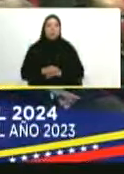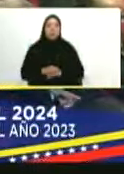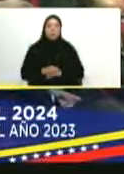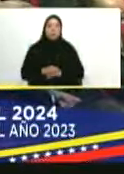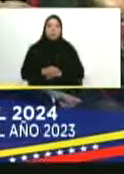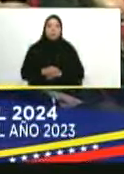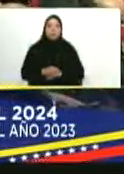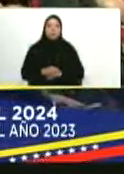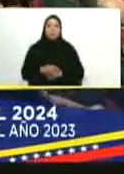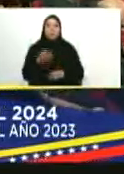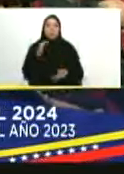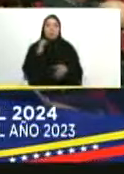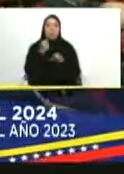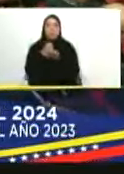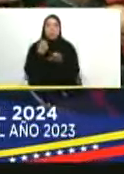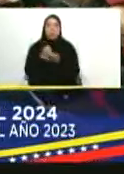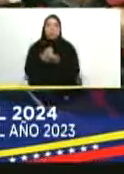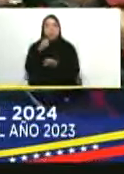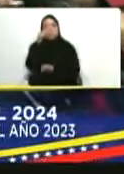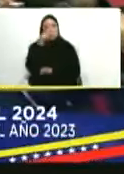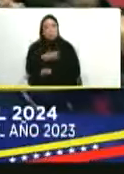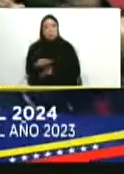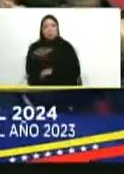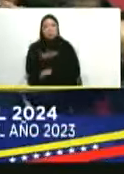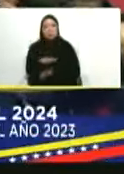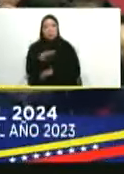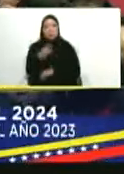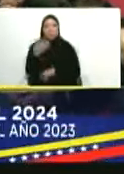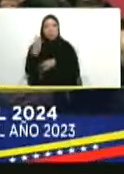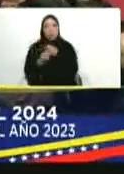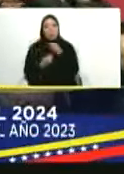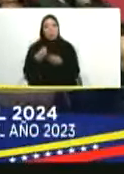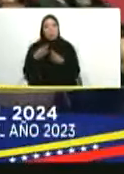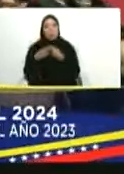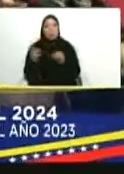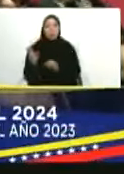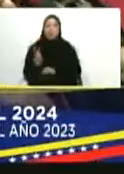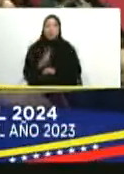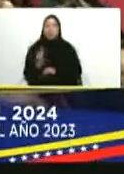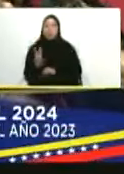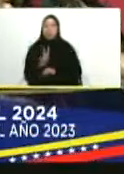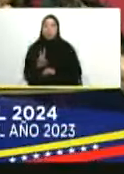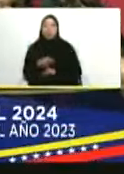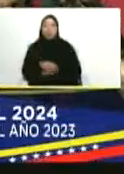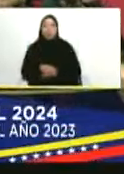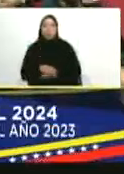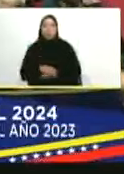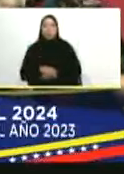de las infraestructuras judiciales que se realizaron en todo el país.